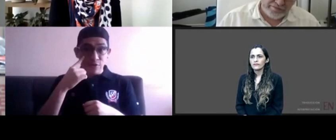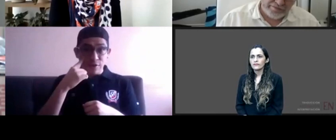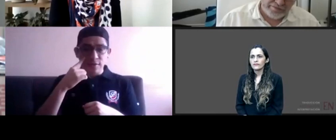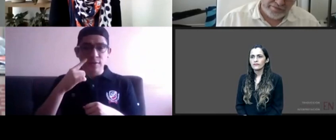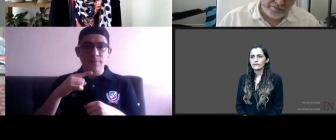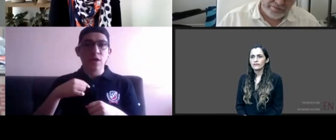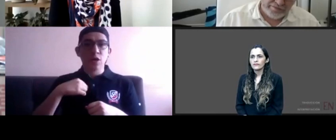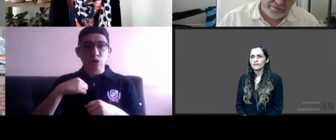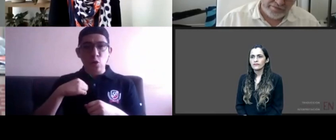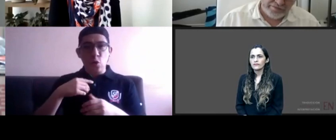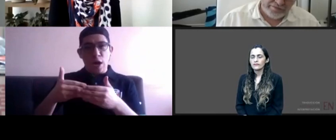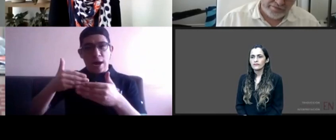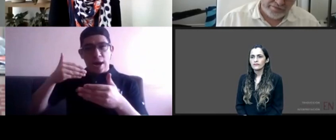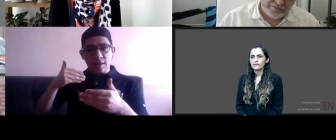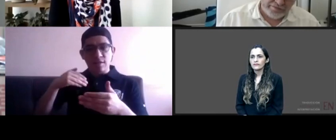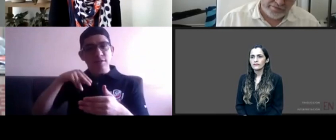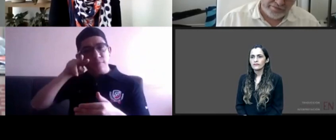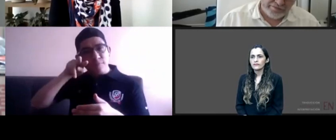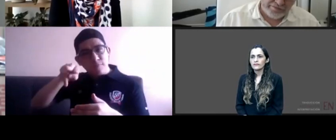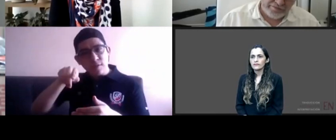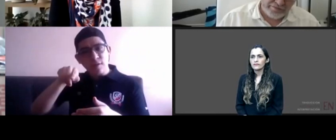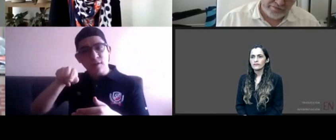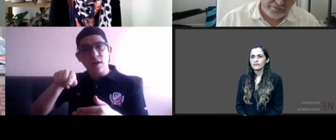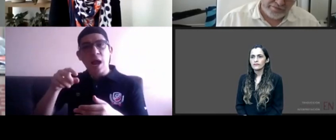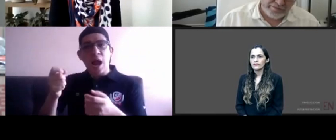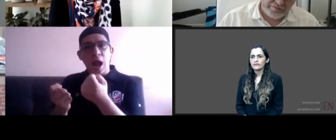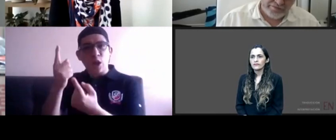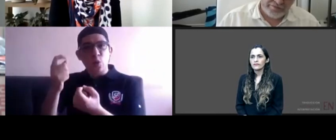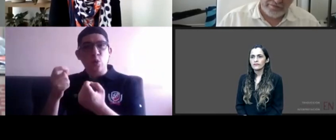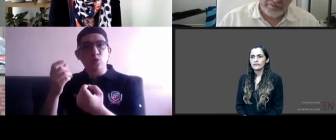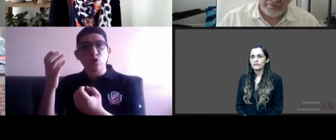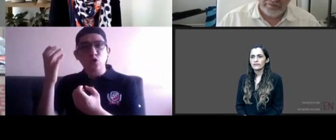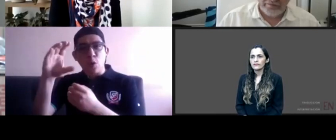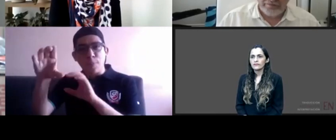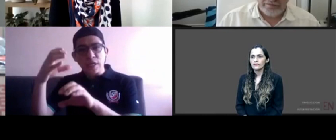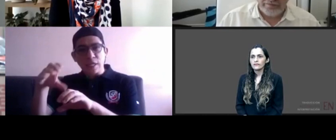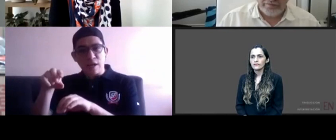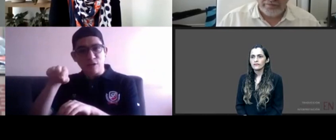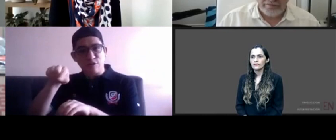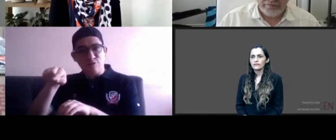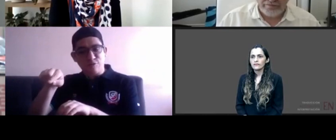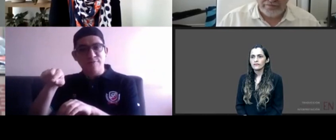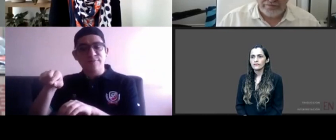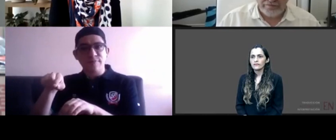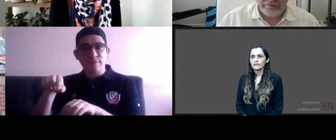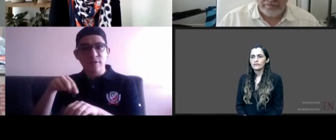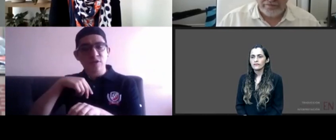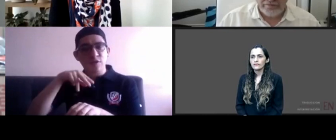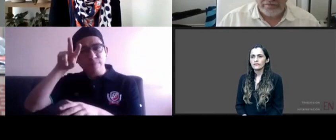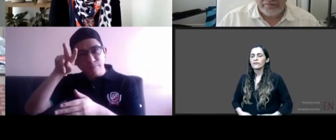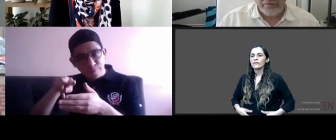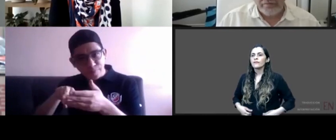conocimiento de las personas. Y una cosa que quisiera comentarles antes.